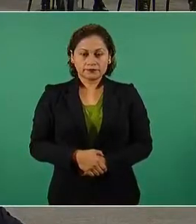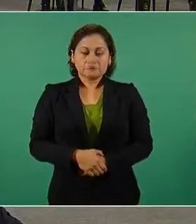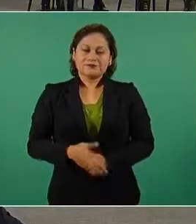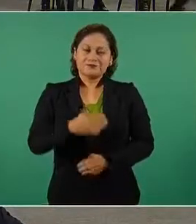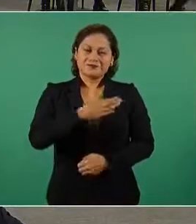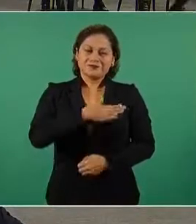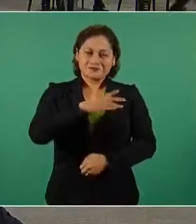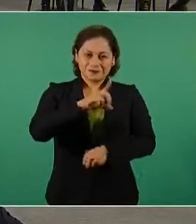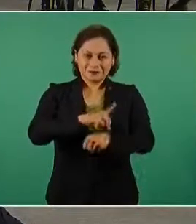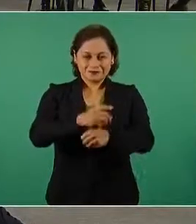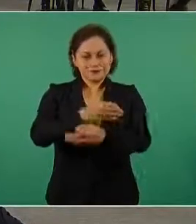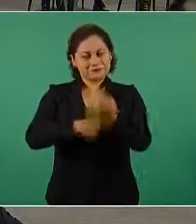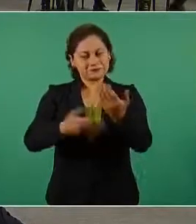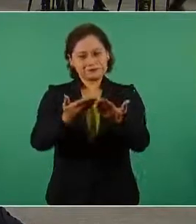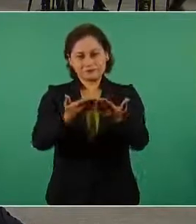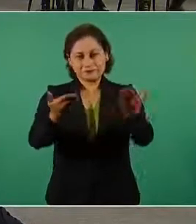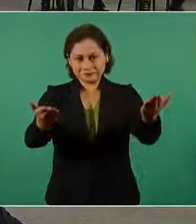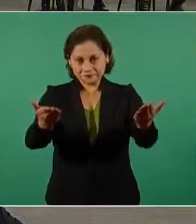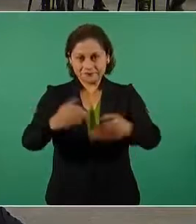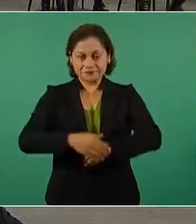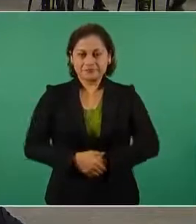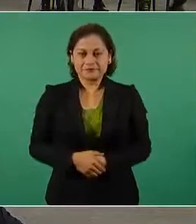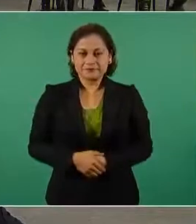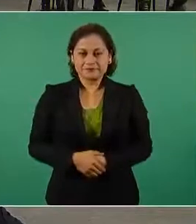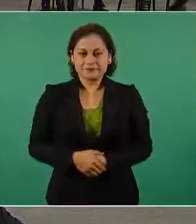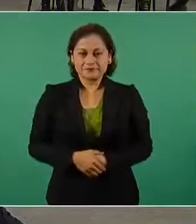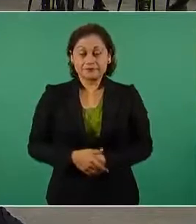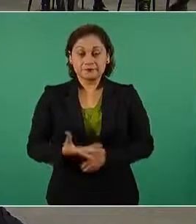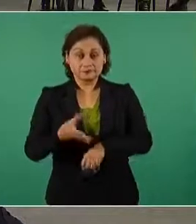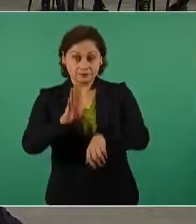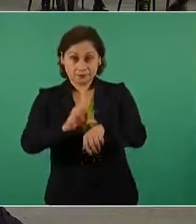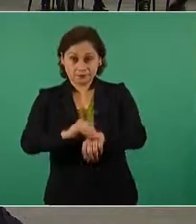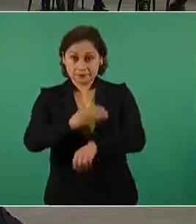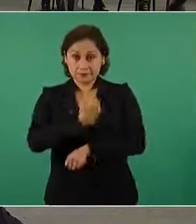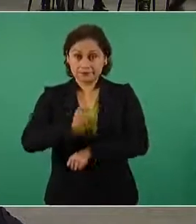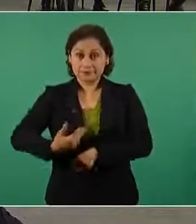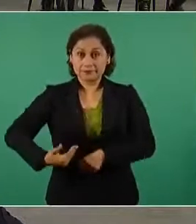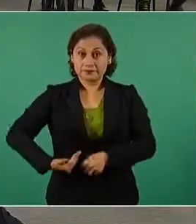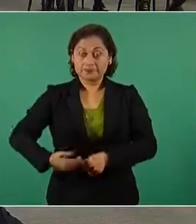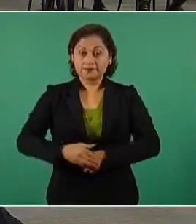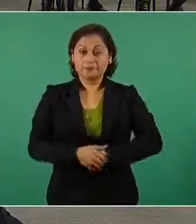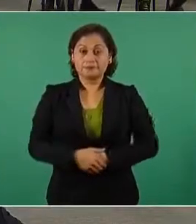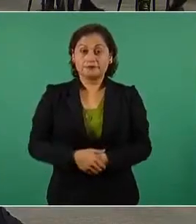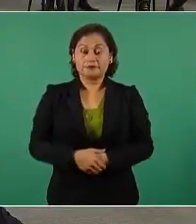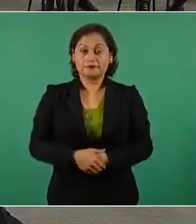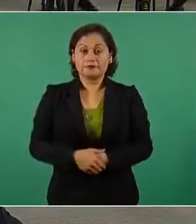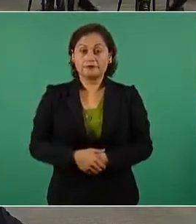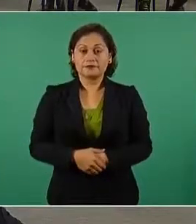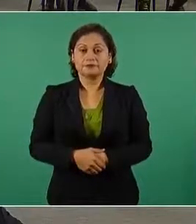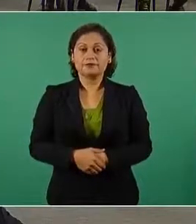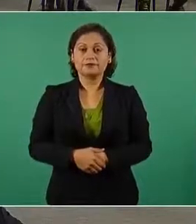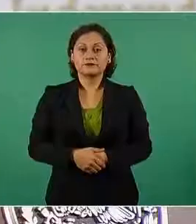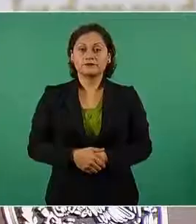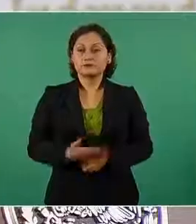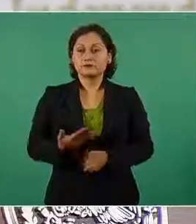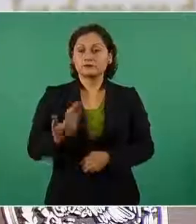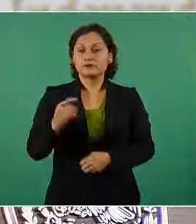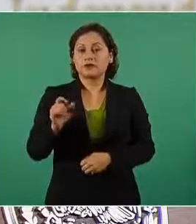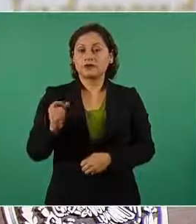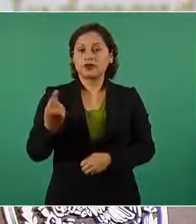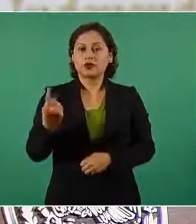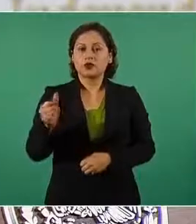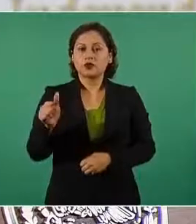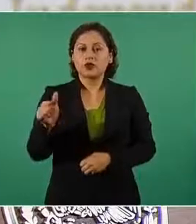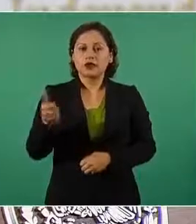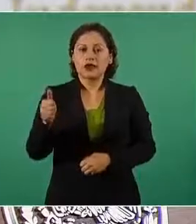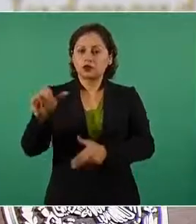Muy buenos días a todas y a todos. Con su permiso, señor presidente, el 21 de agosto el huracán